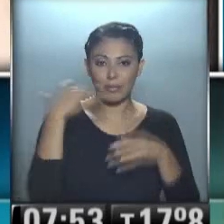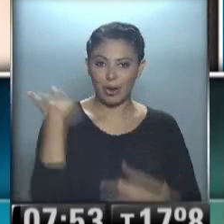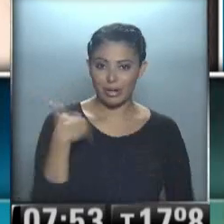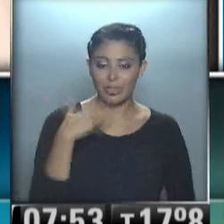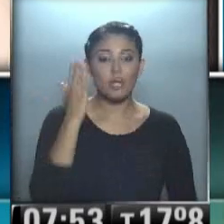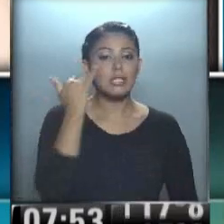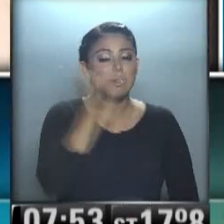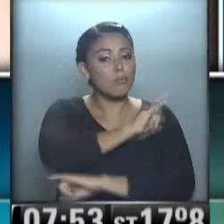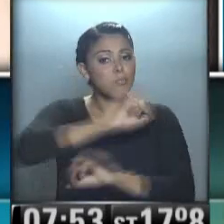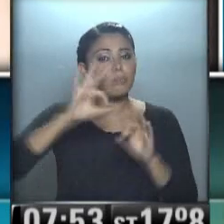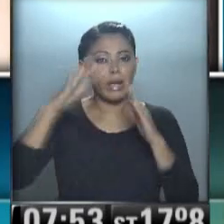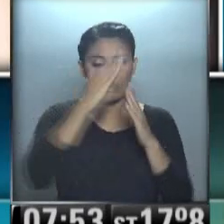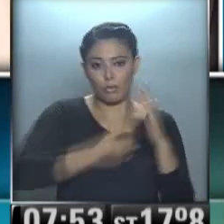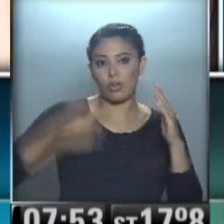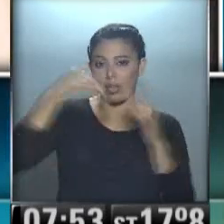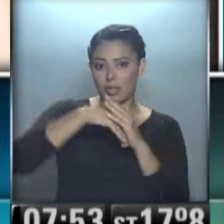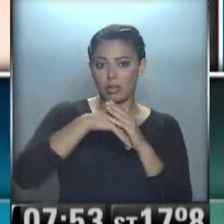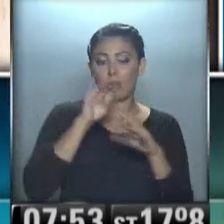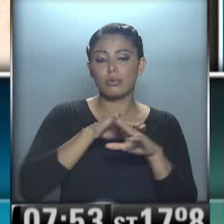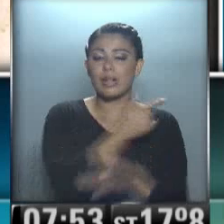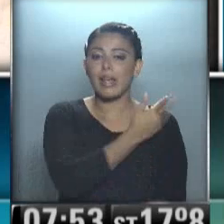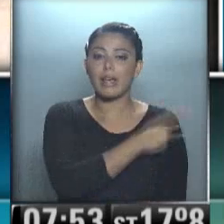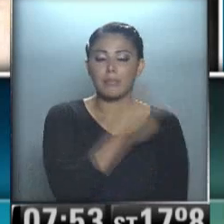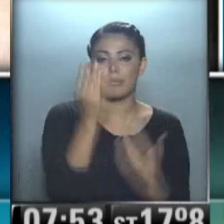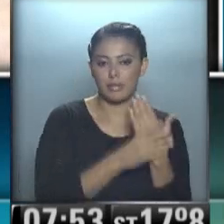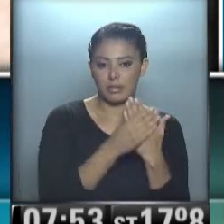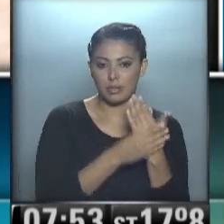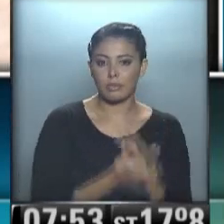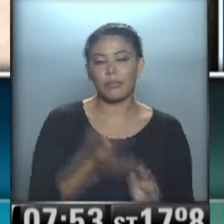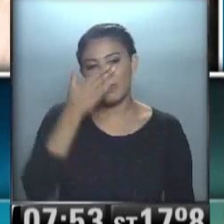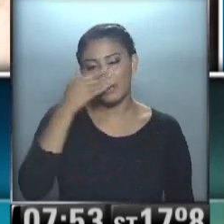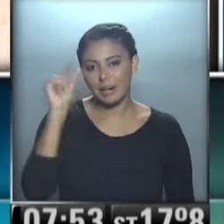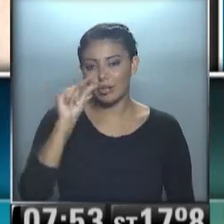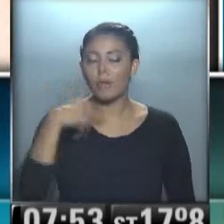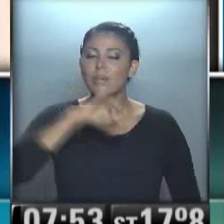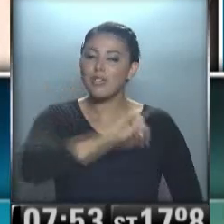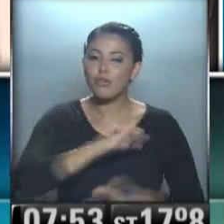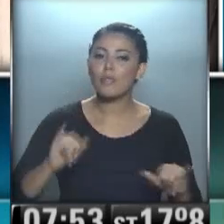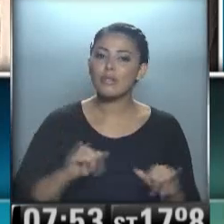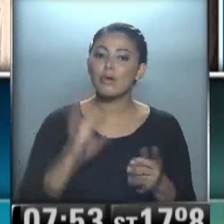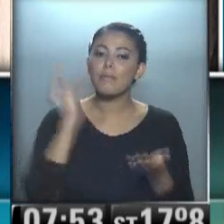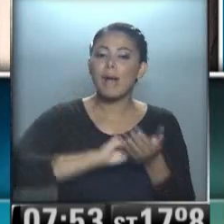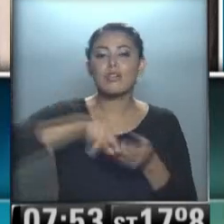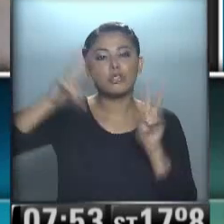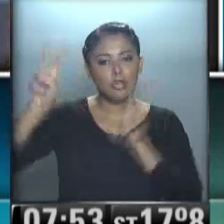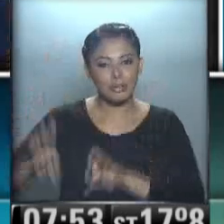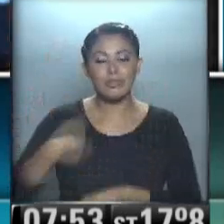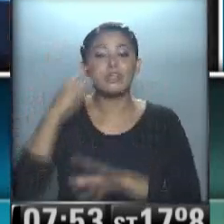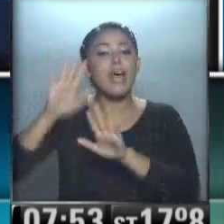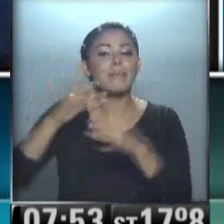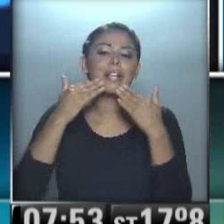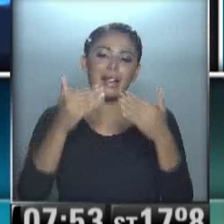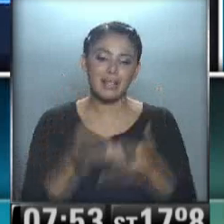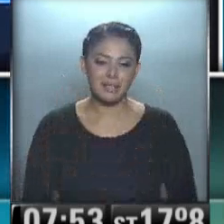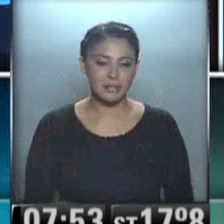anuncio fue realizado en Casa de Gobierno por el jefe de gabinete, Jorge Capitanich. En un ratito, más detalles sobre este y otros temas. Los esperamos.